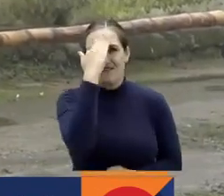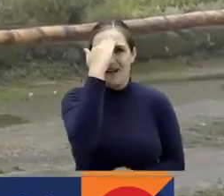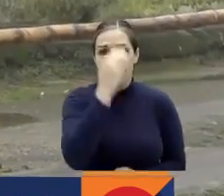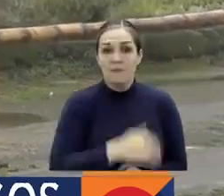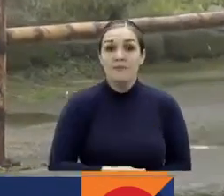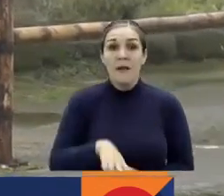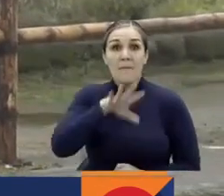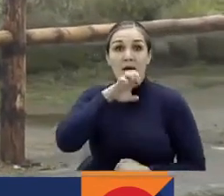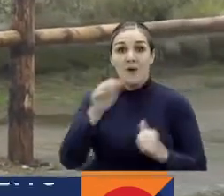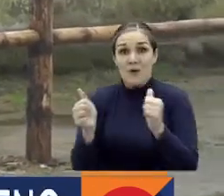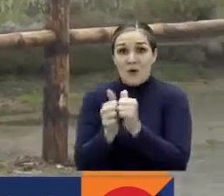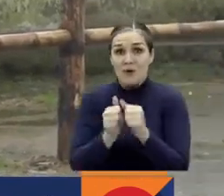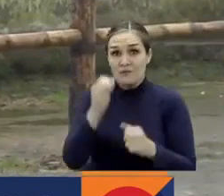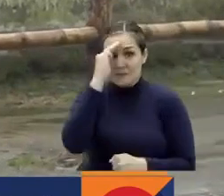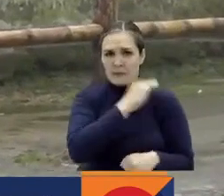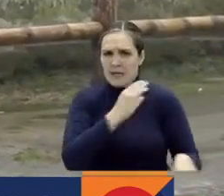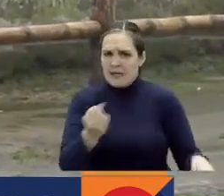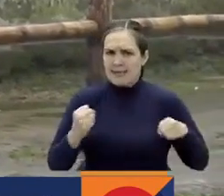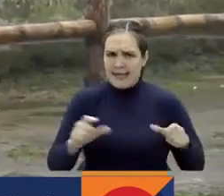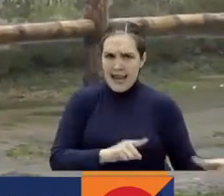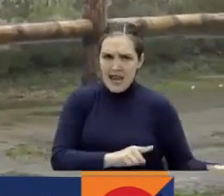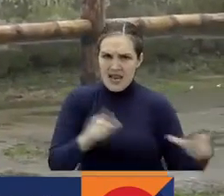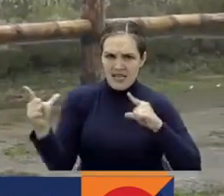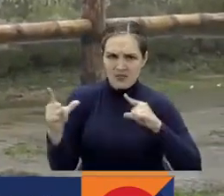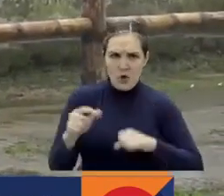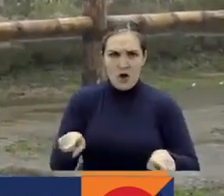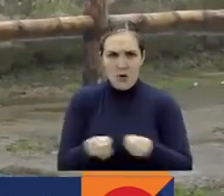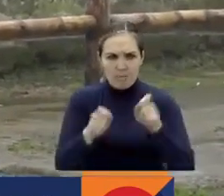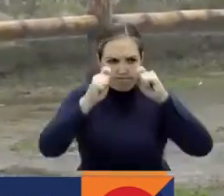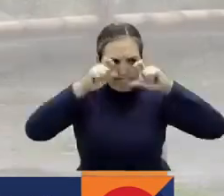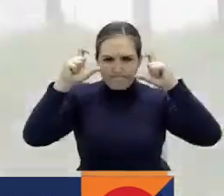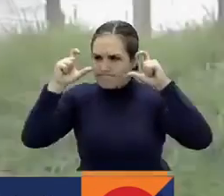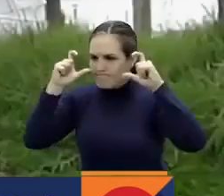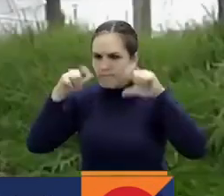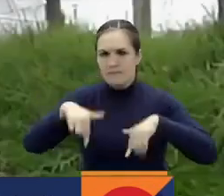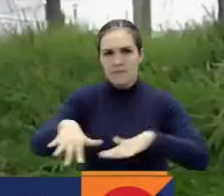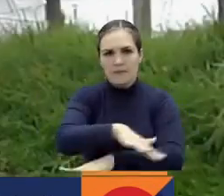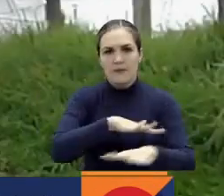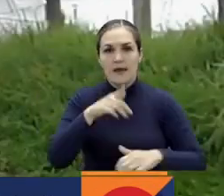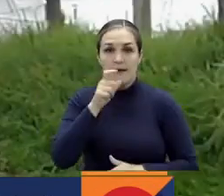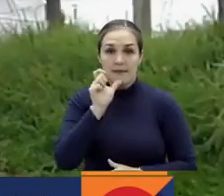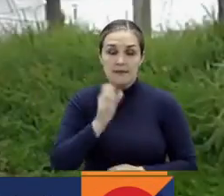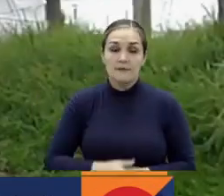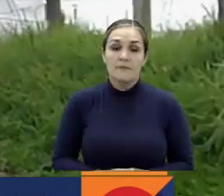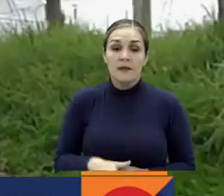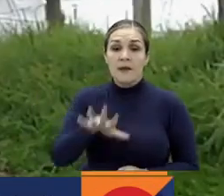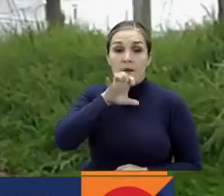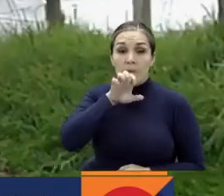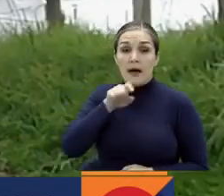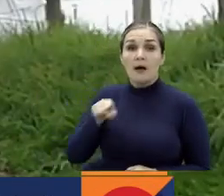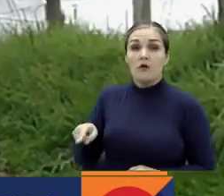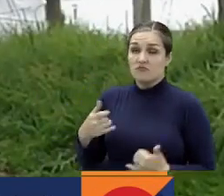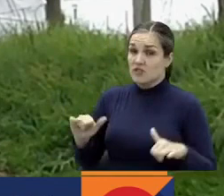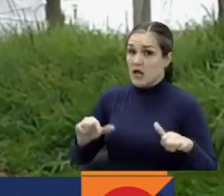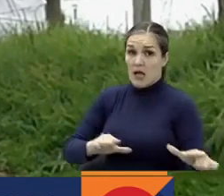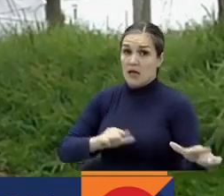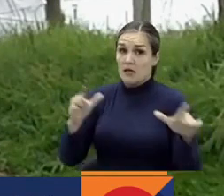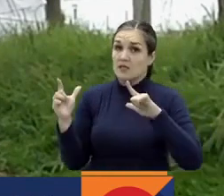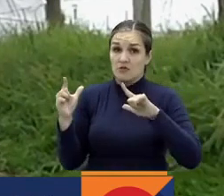perro, ya están en alistamiento de primer grado aquí en el departamento de Caldas. En estos momentos el perro está en la disponibilidad